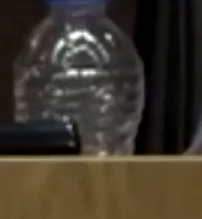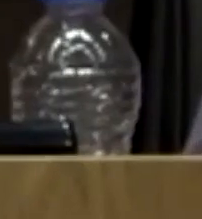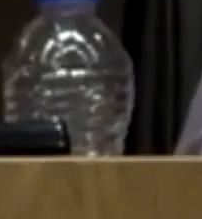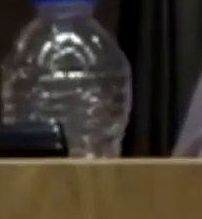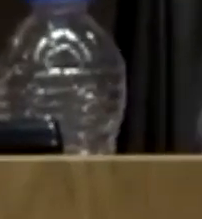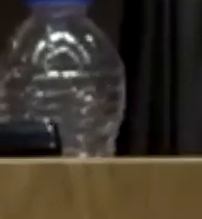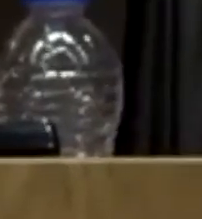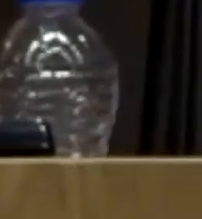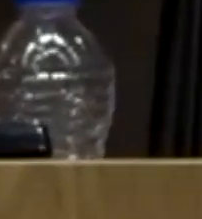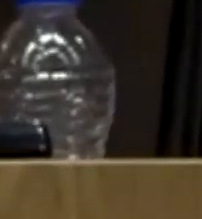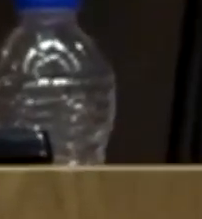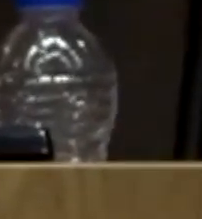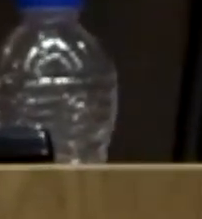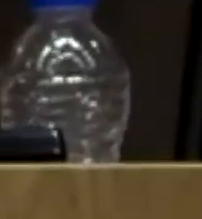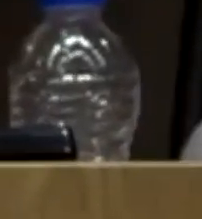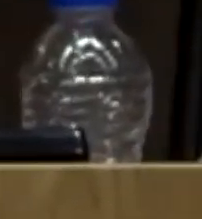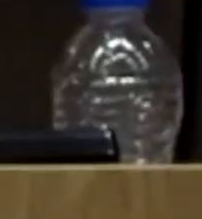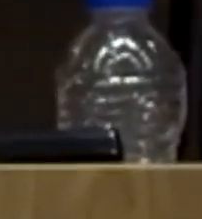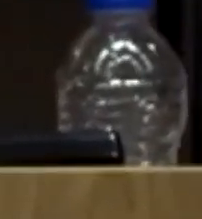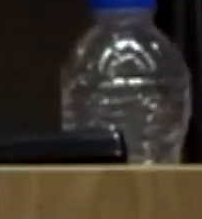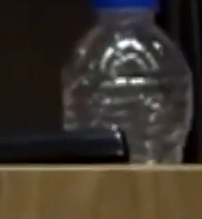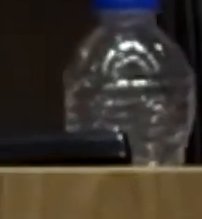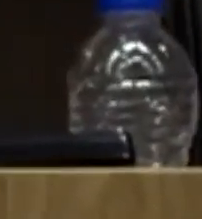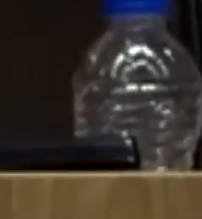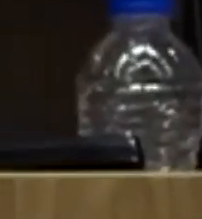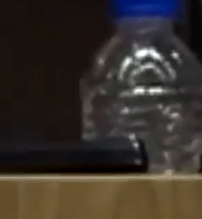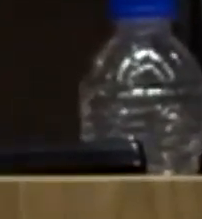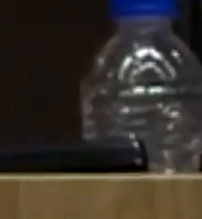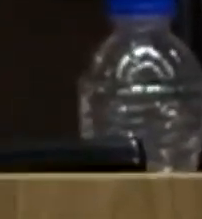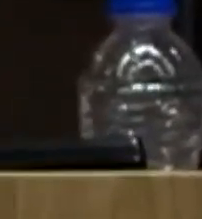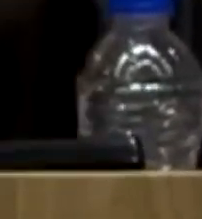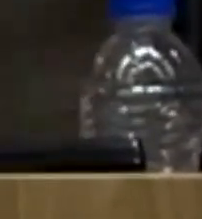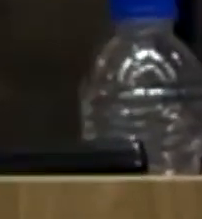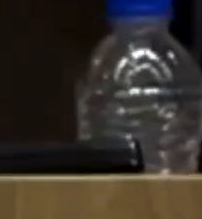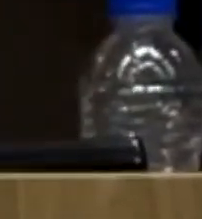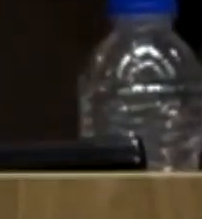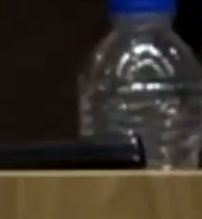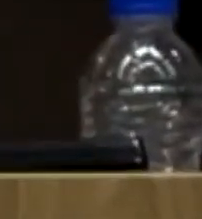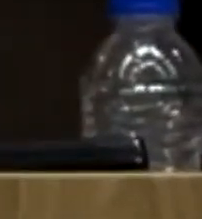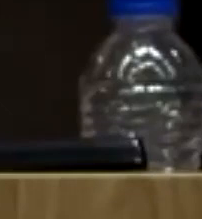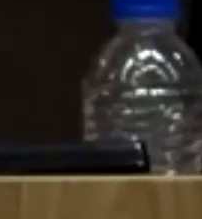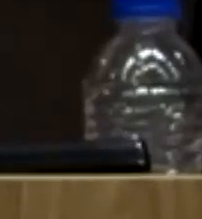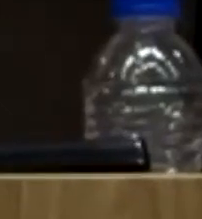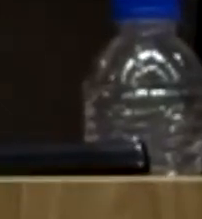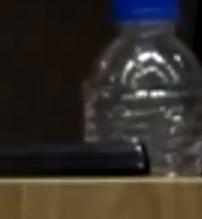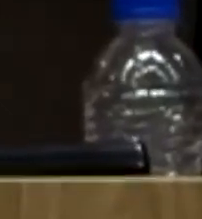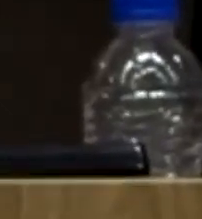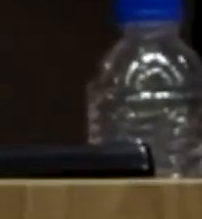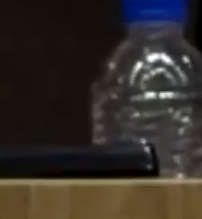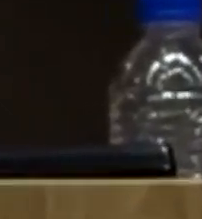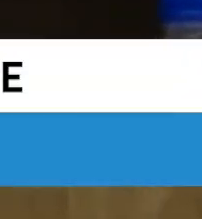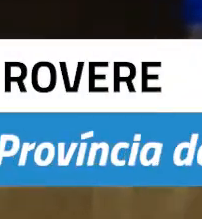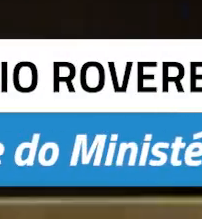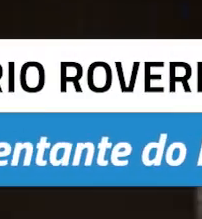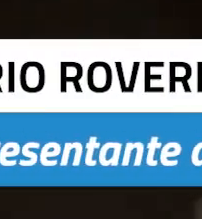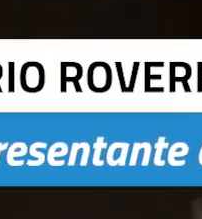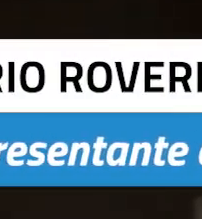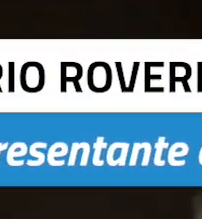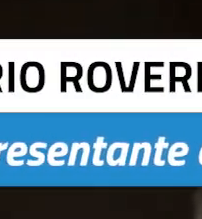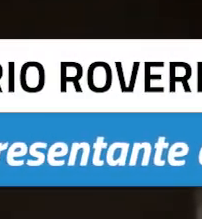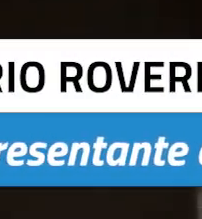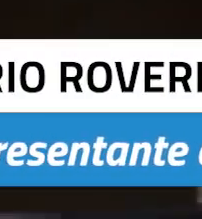Hola, hola. Hola, hola. Bueno, muy buenos días Bueno, muy a buenos todos, días para a todos y a todos. todas y a